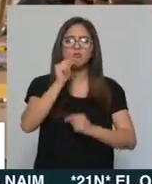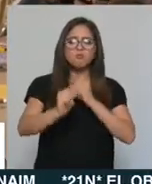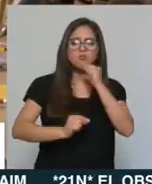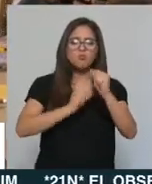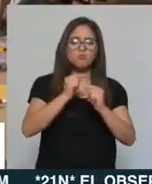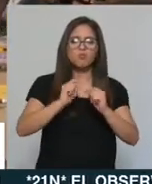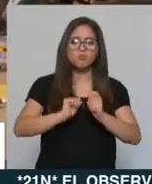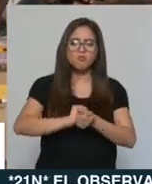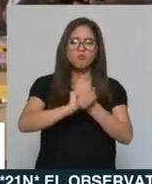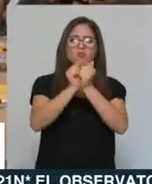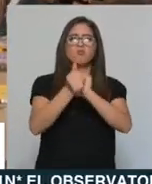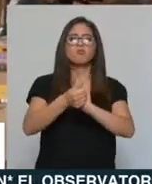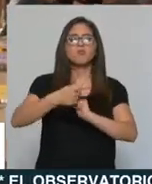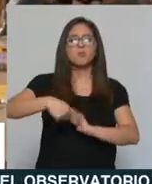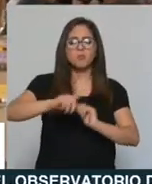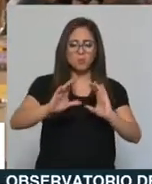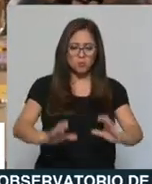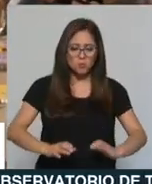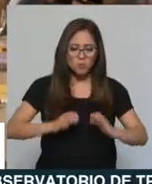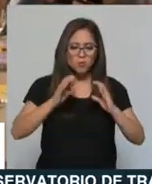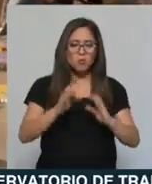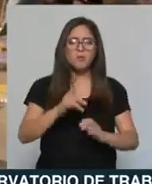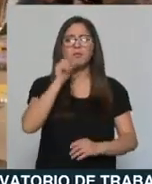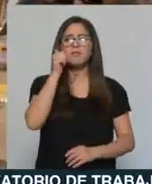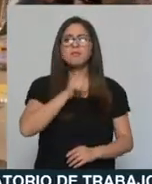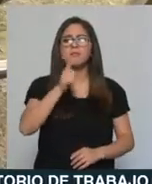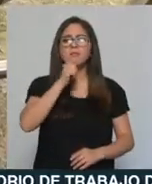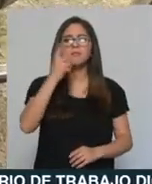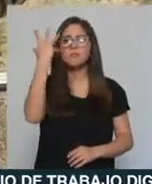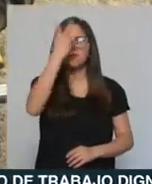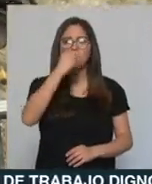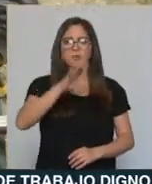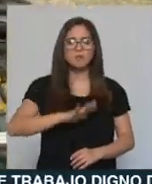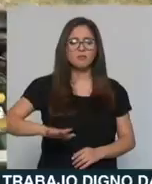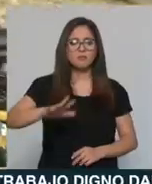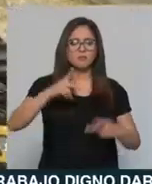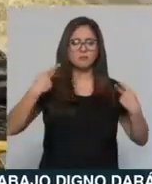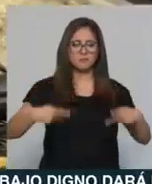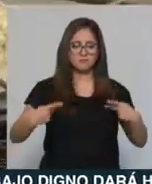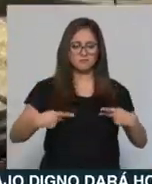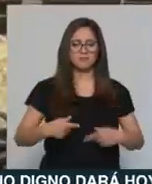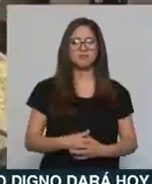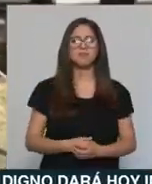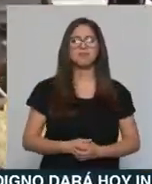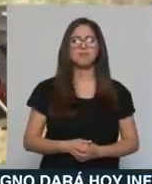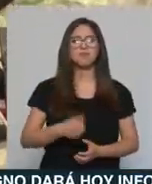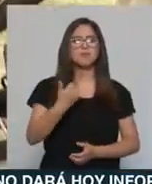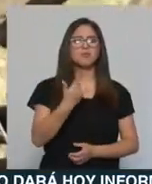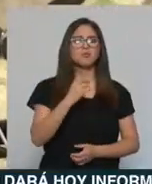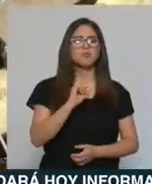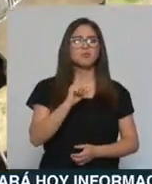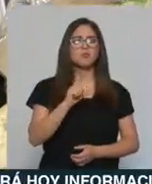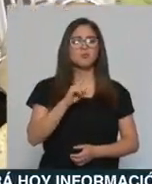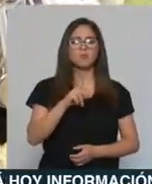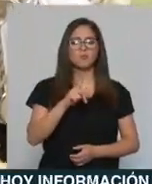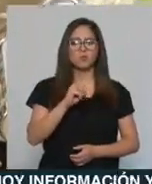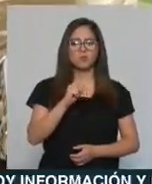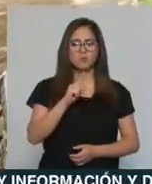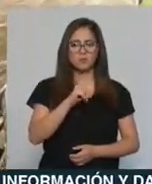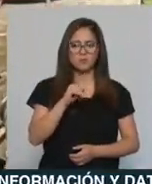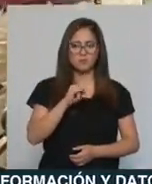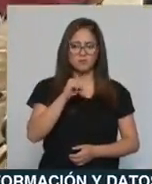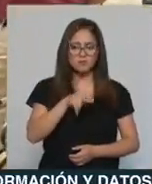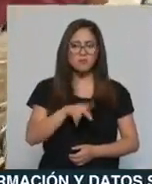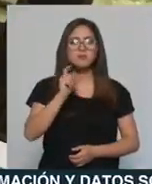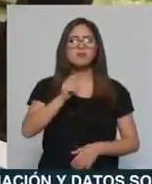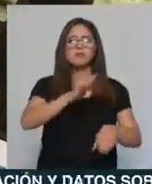poner para mantenerlos, cuidarlos y que siempre estén bonitos para todos. Yolotzin también asistió este fin de semana al festival que llamó a la